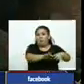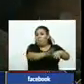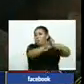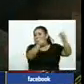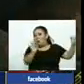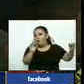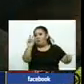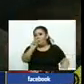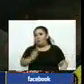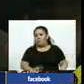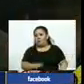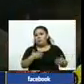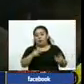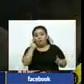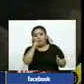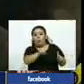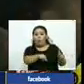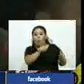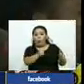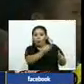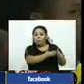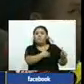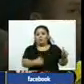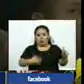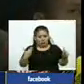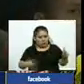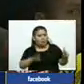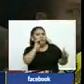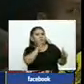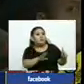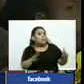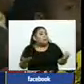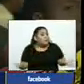Maduro. Reconocemos al presidente Guaidó, eso ya lo hice.